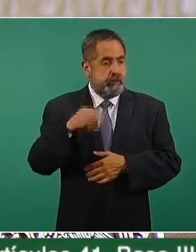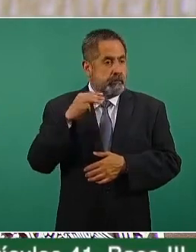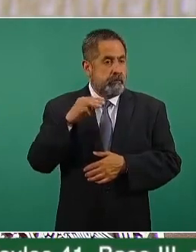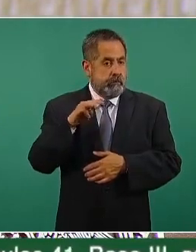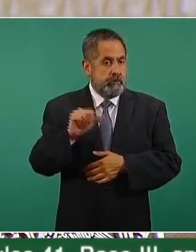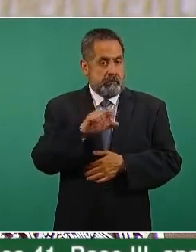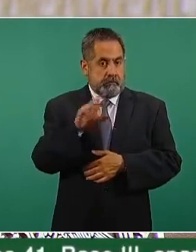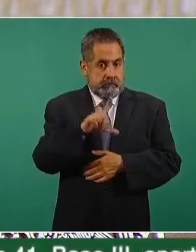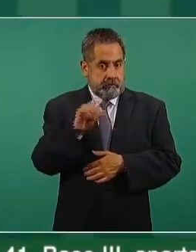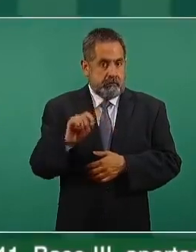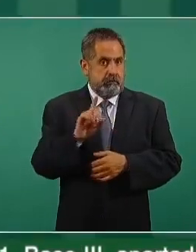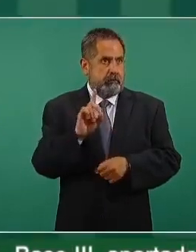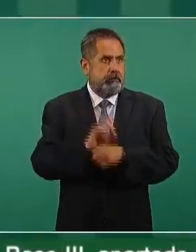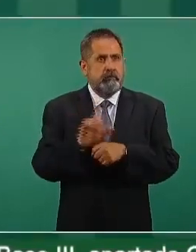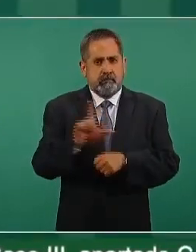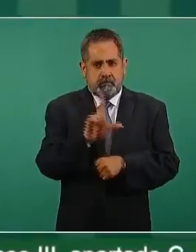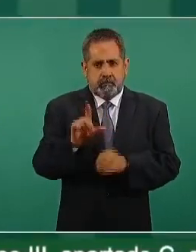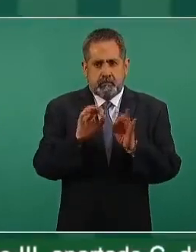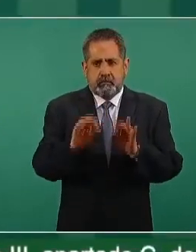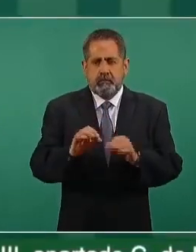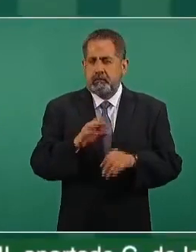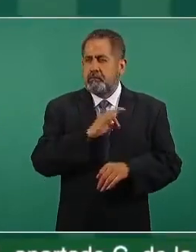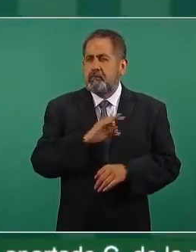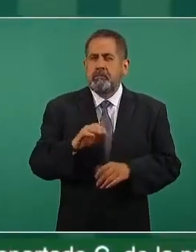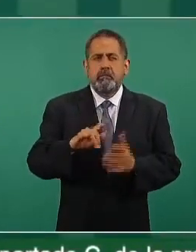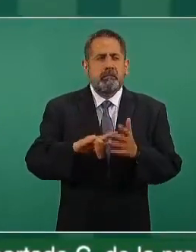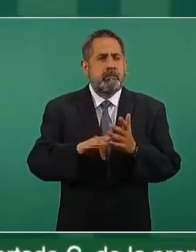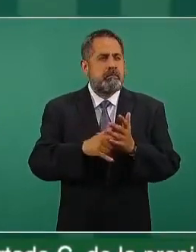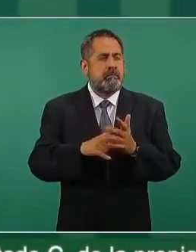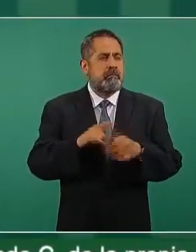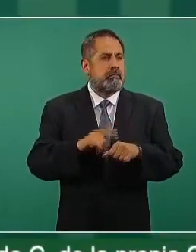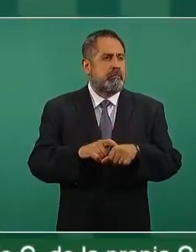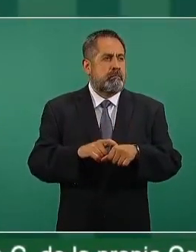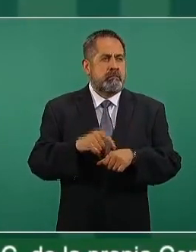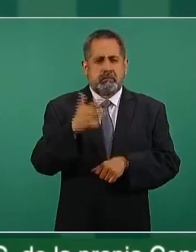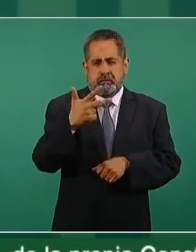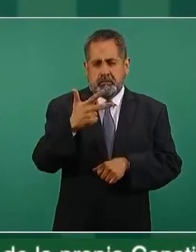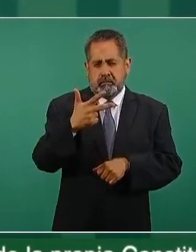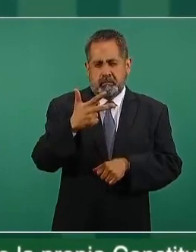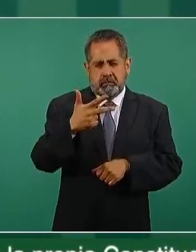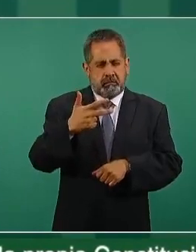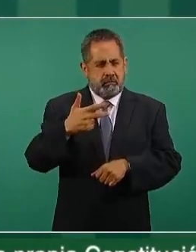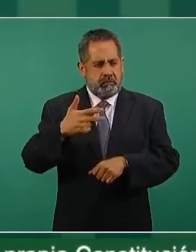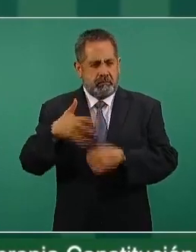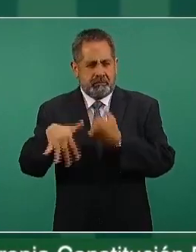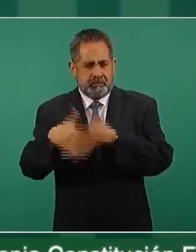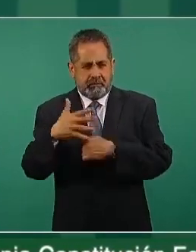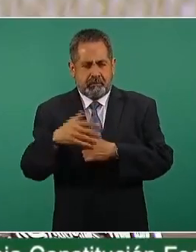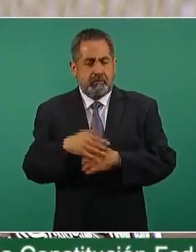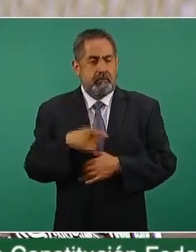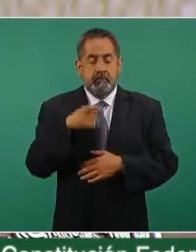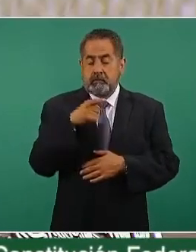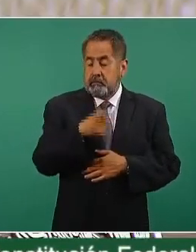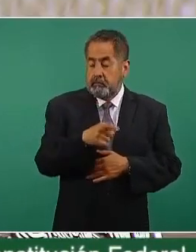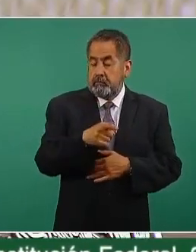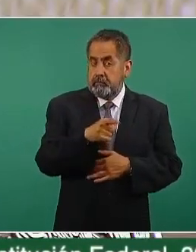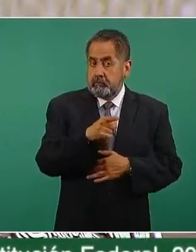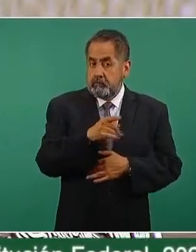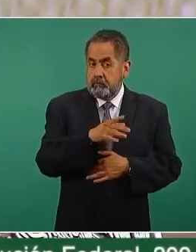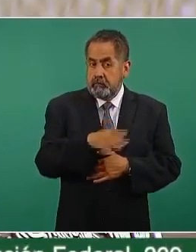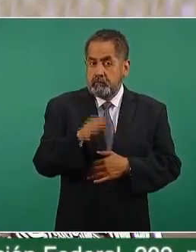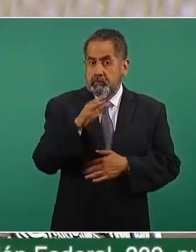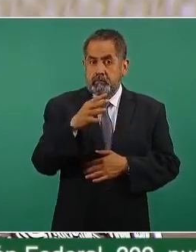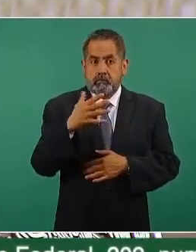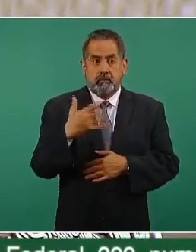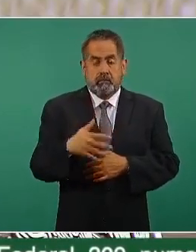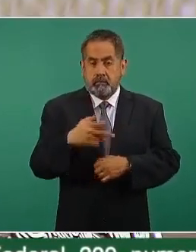marzo, aproximadamente a las 20:15 horas, inició un evento de los más relevantes que